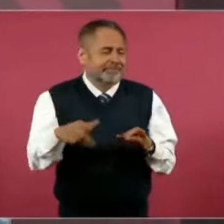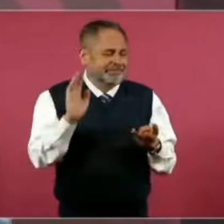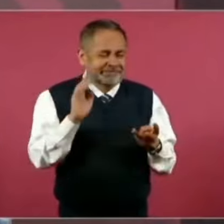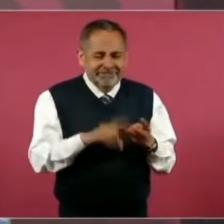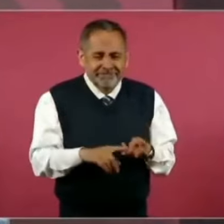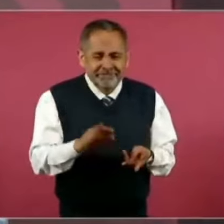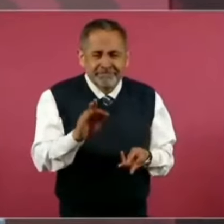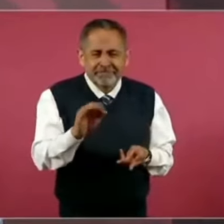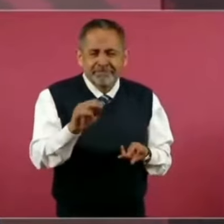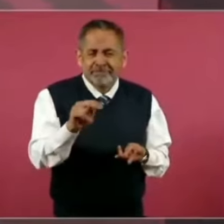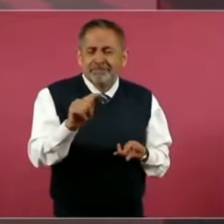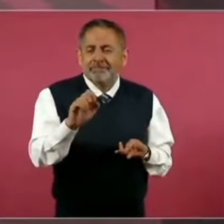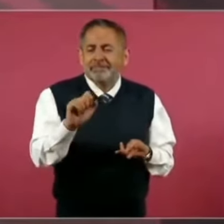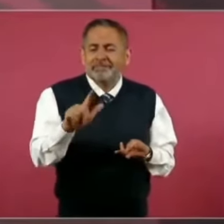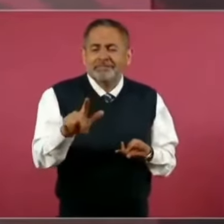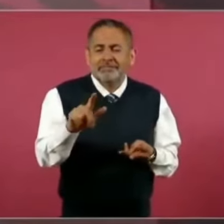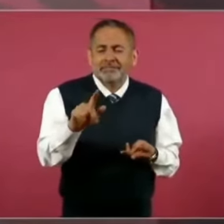Financial Times,